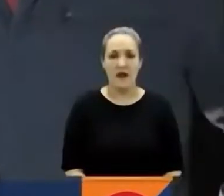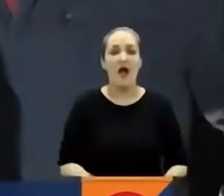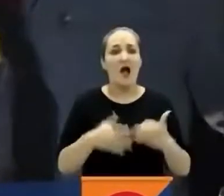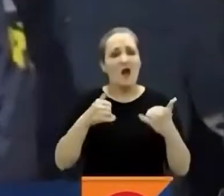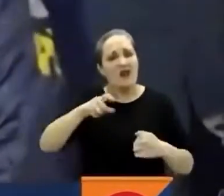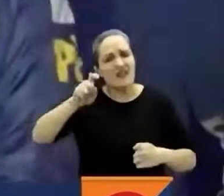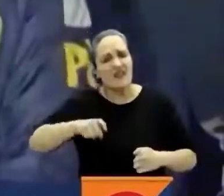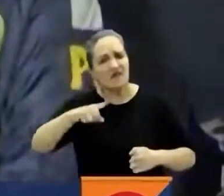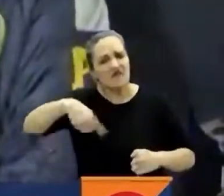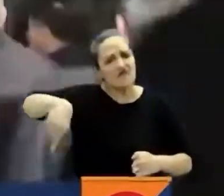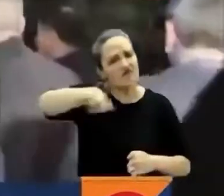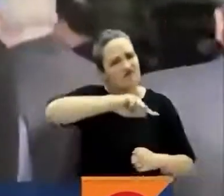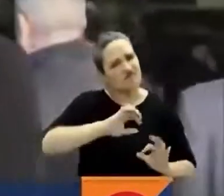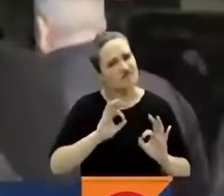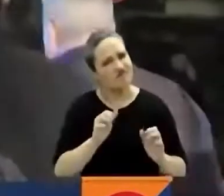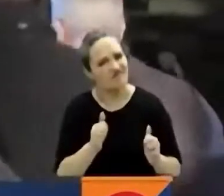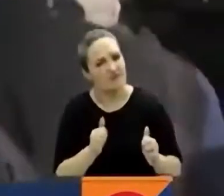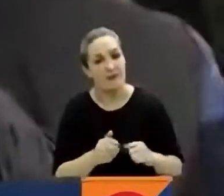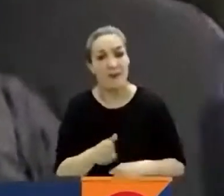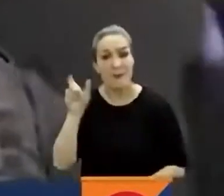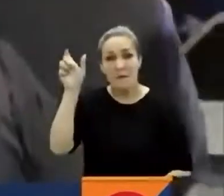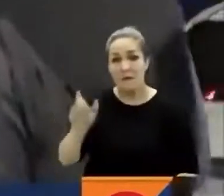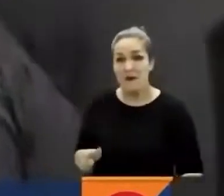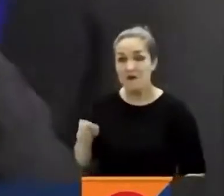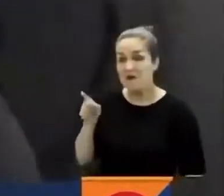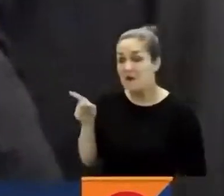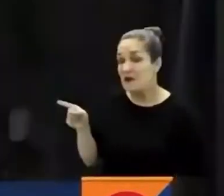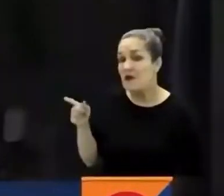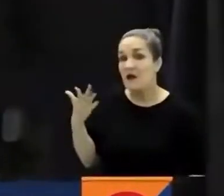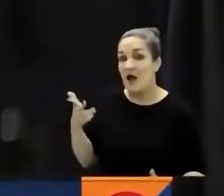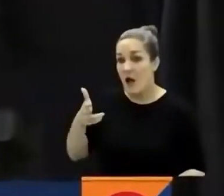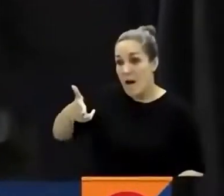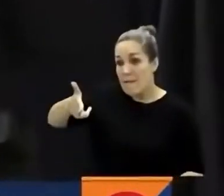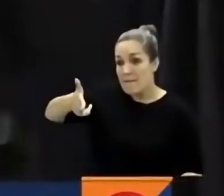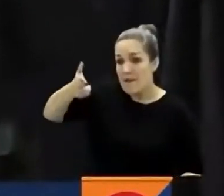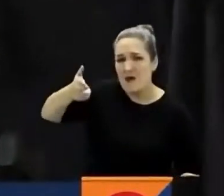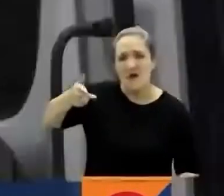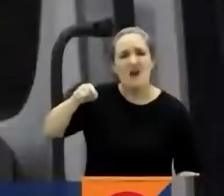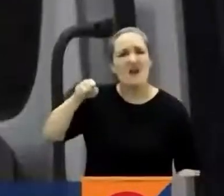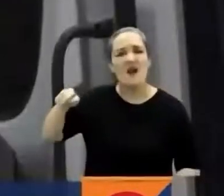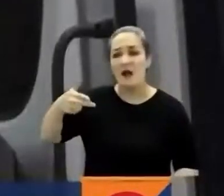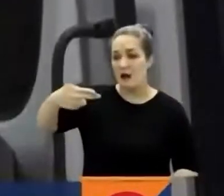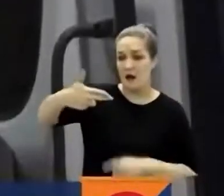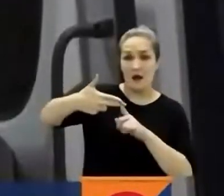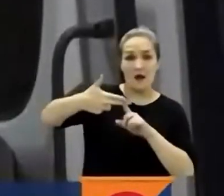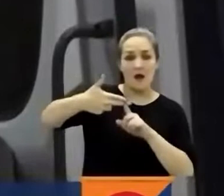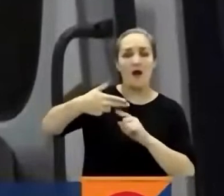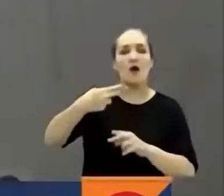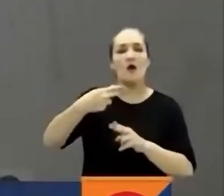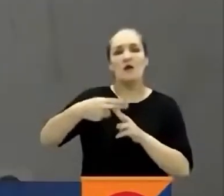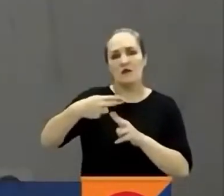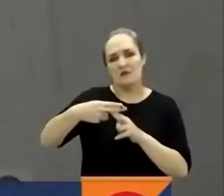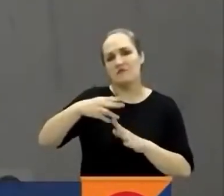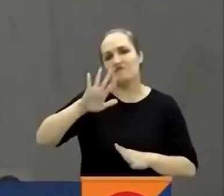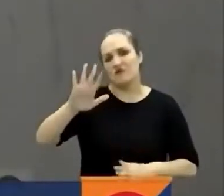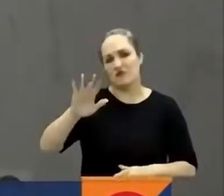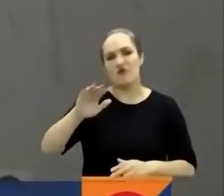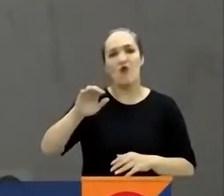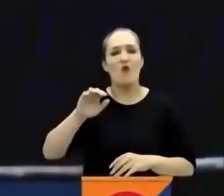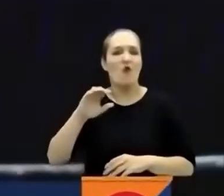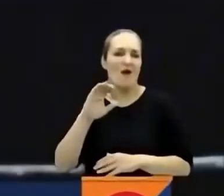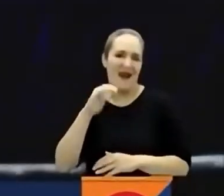El más reciente detalle que se conoce de él es que el ataque que no logró ser lo realizó con un arma de marca Versa de fabricación nacional.